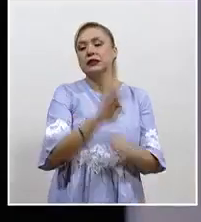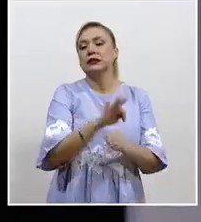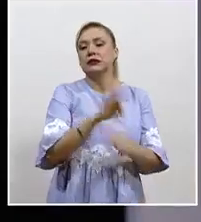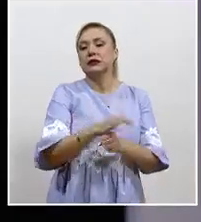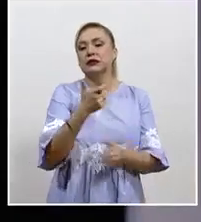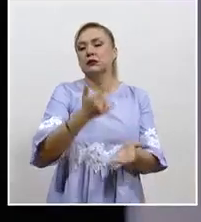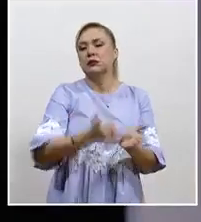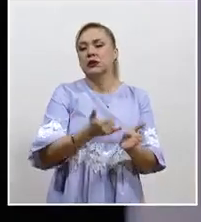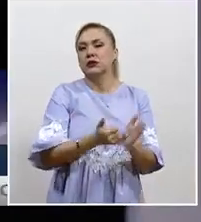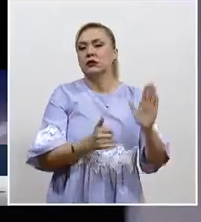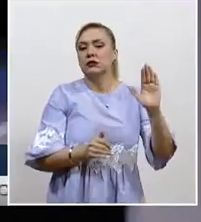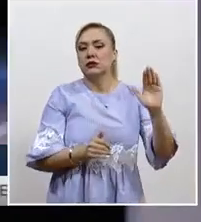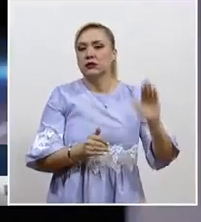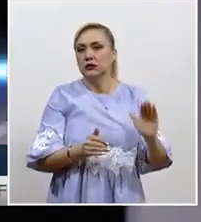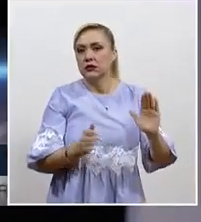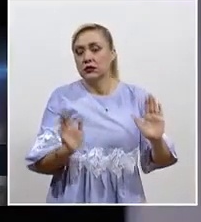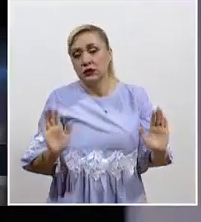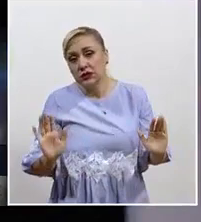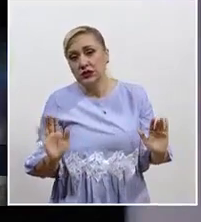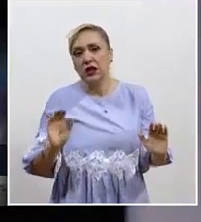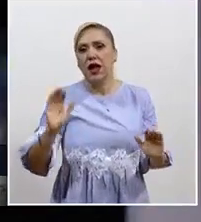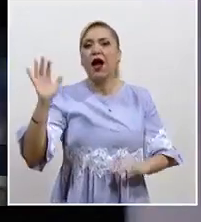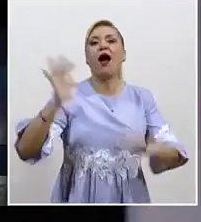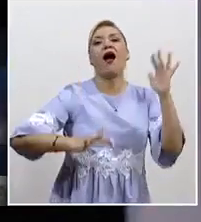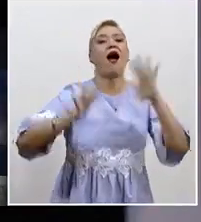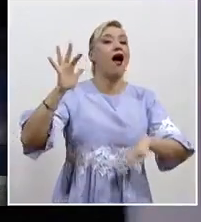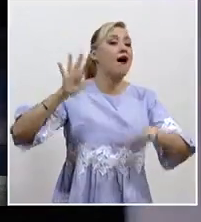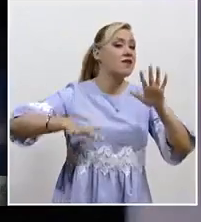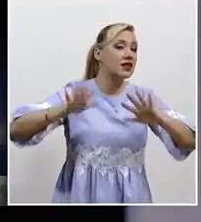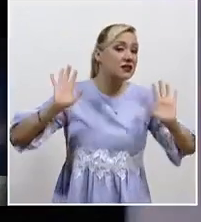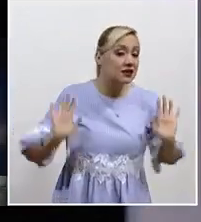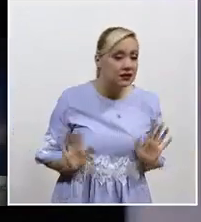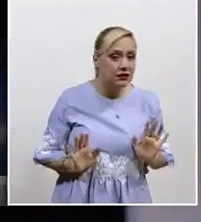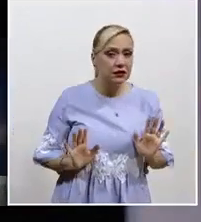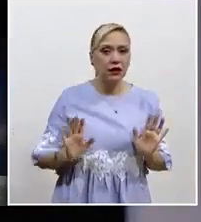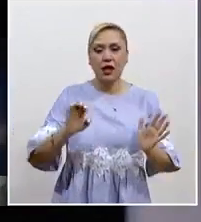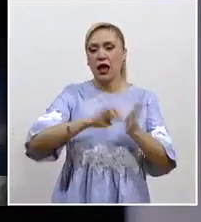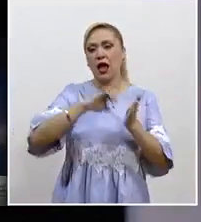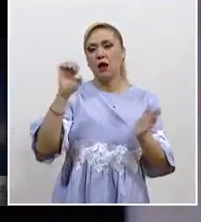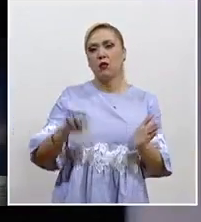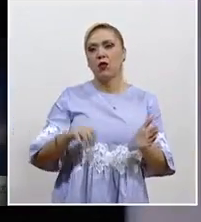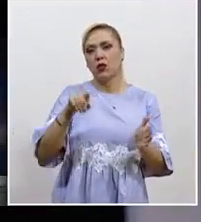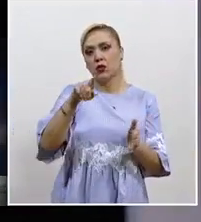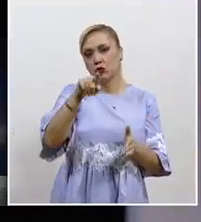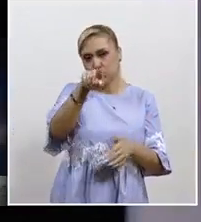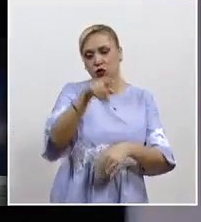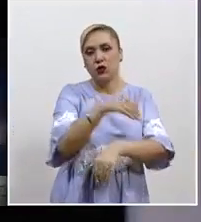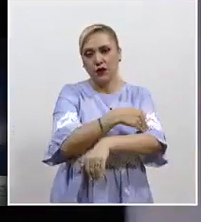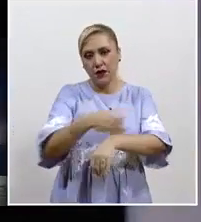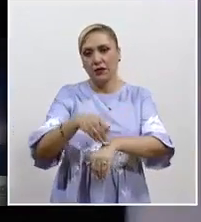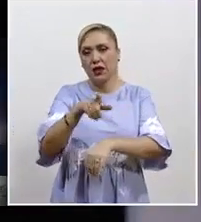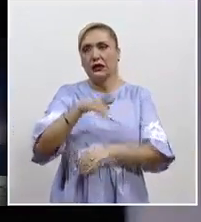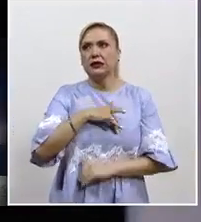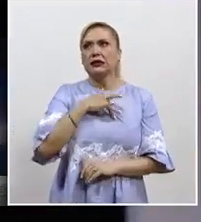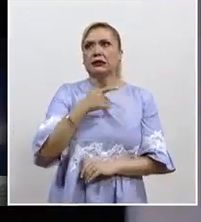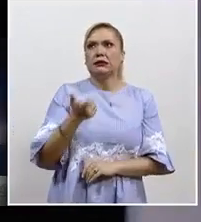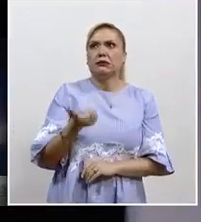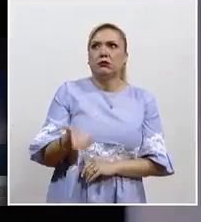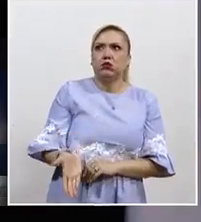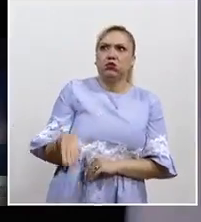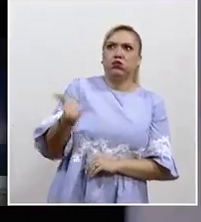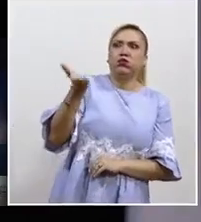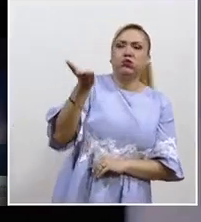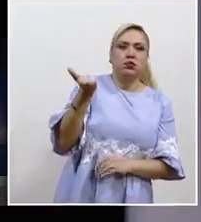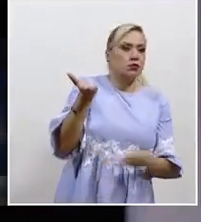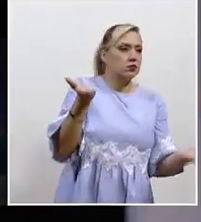dinero que está destinando subsidiar la gasolina para que la familia pérez no sienta ucrania de bolsillo pues de algún lugar